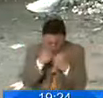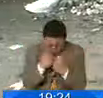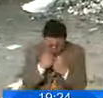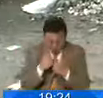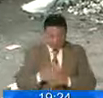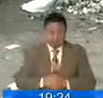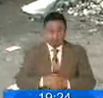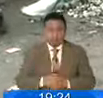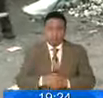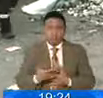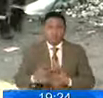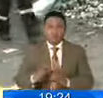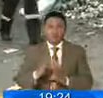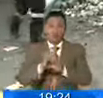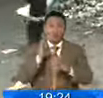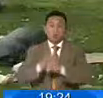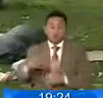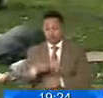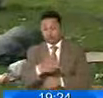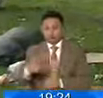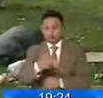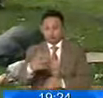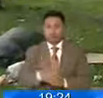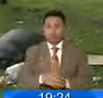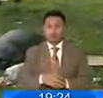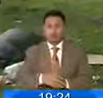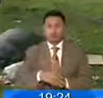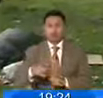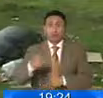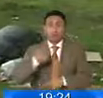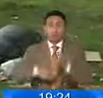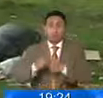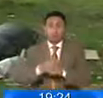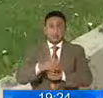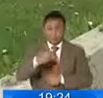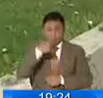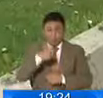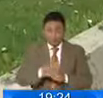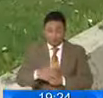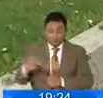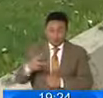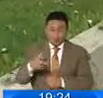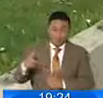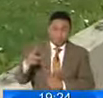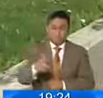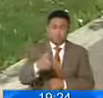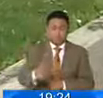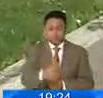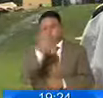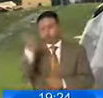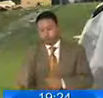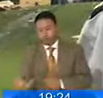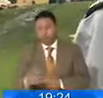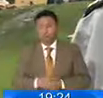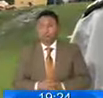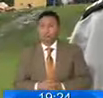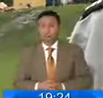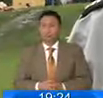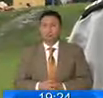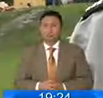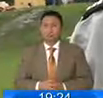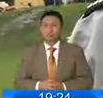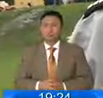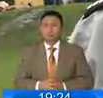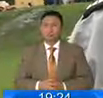Sin control, el bus impactó contra un puesto de venta ambulante para posteriormente volcarse cerca a la pileta del sector. Al virarse, la